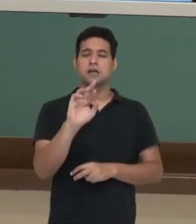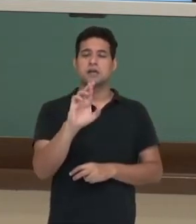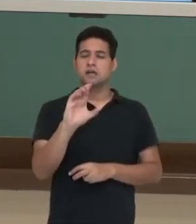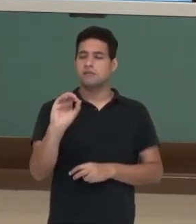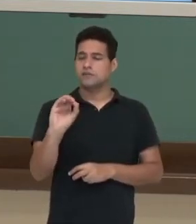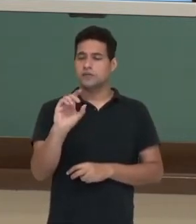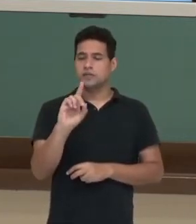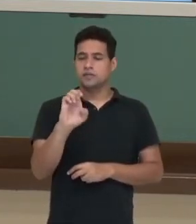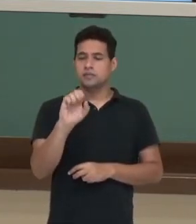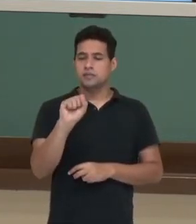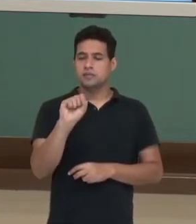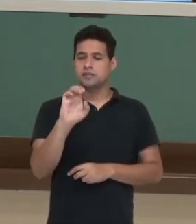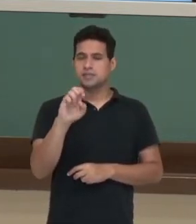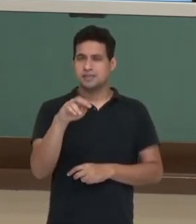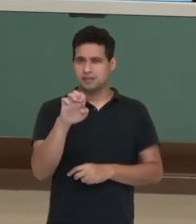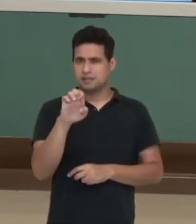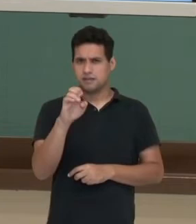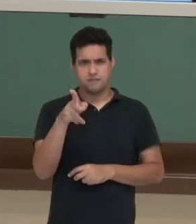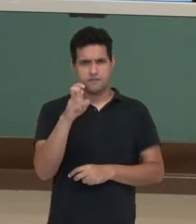Vamos a ver.